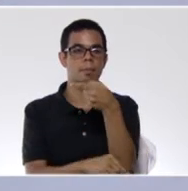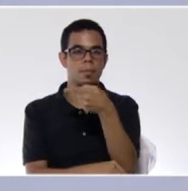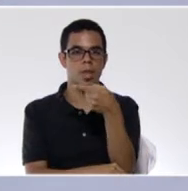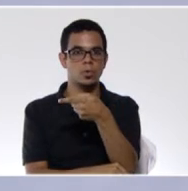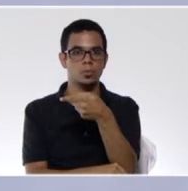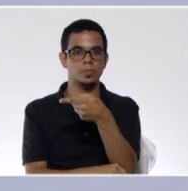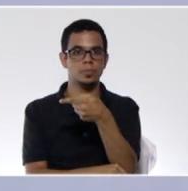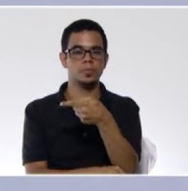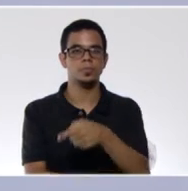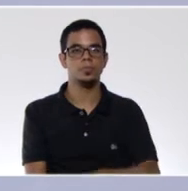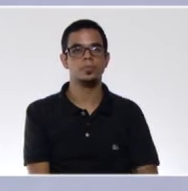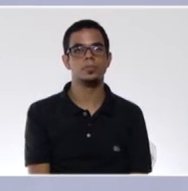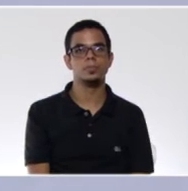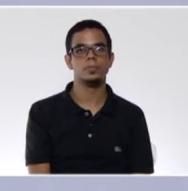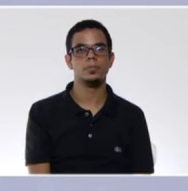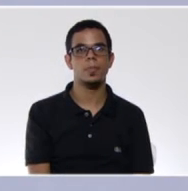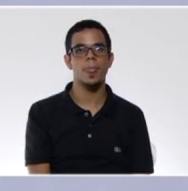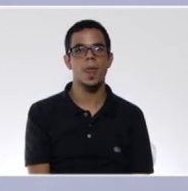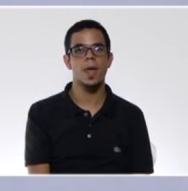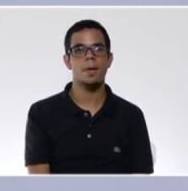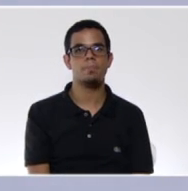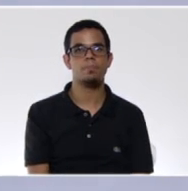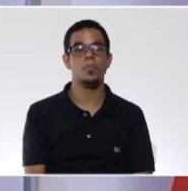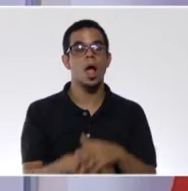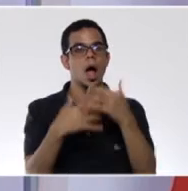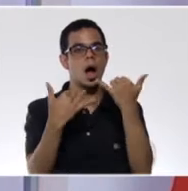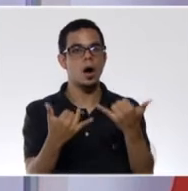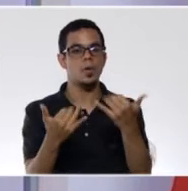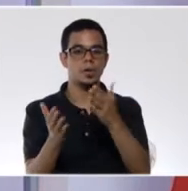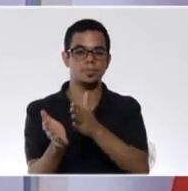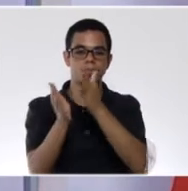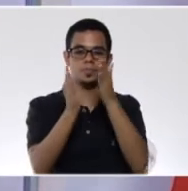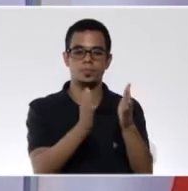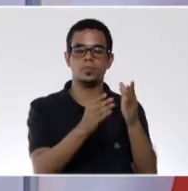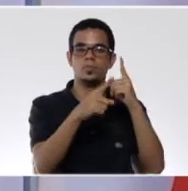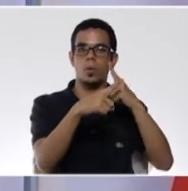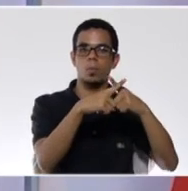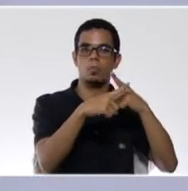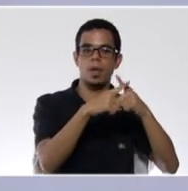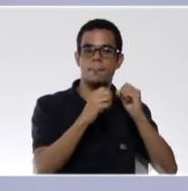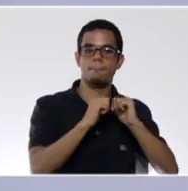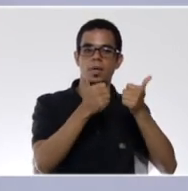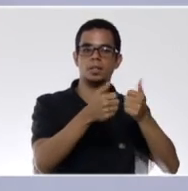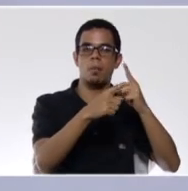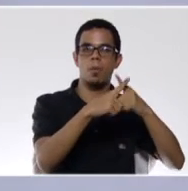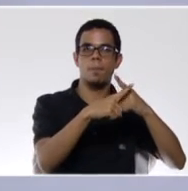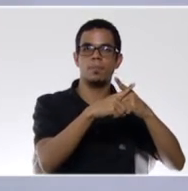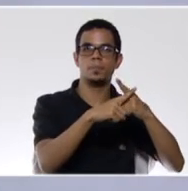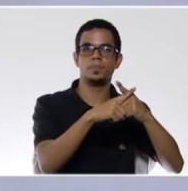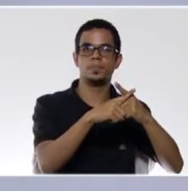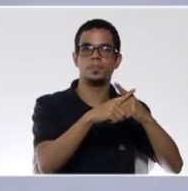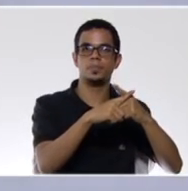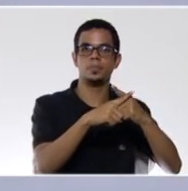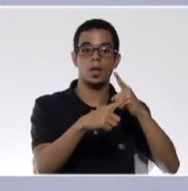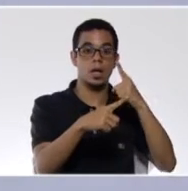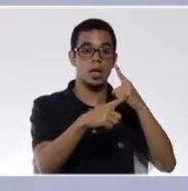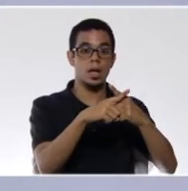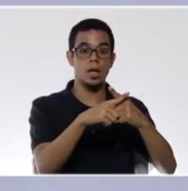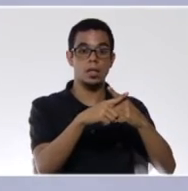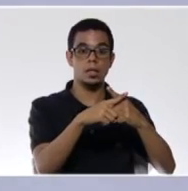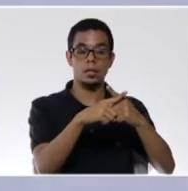menos. Ahora, continuemos multiplicando a la x, quedaría x por